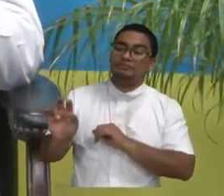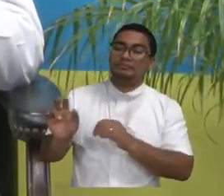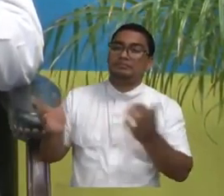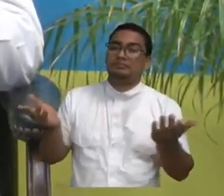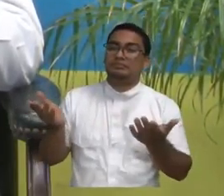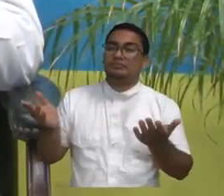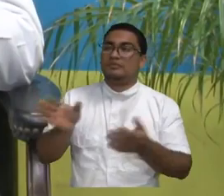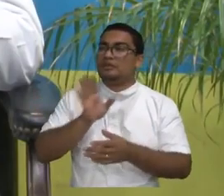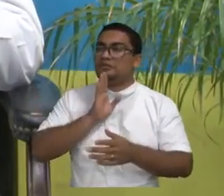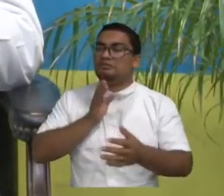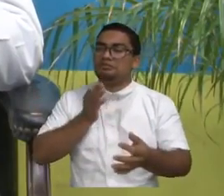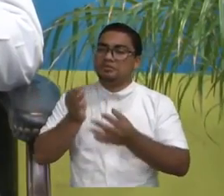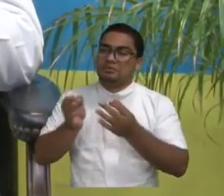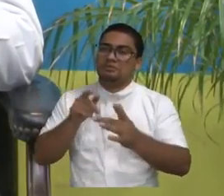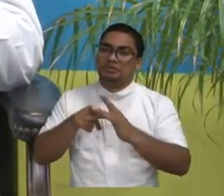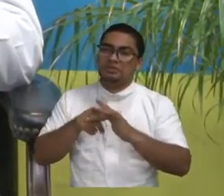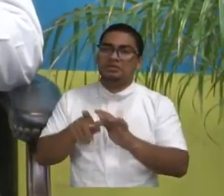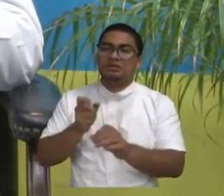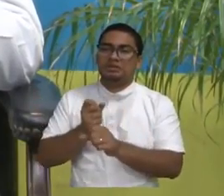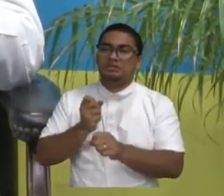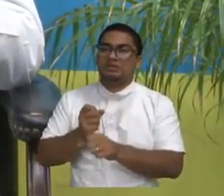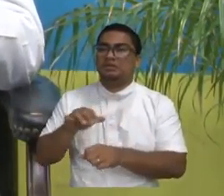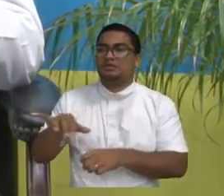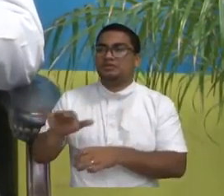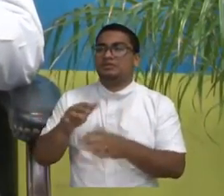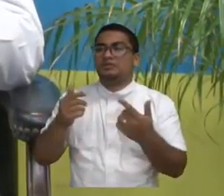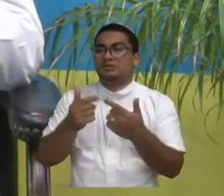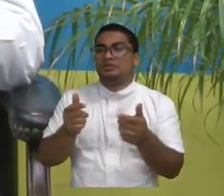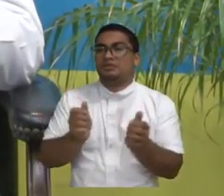a través de psicología y trabajo social. Tenemos un equipo allá